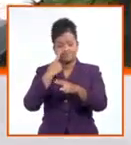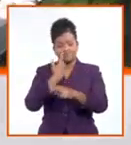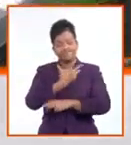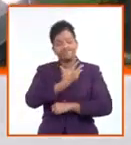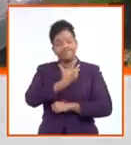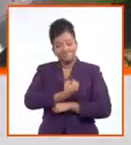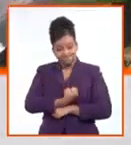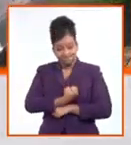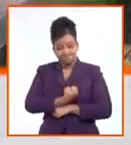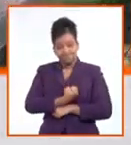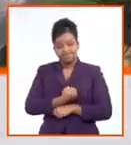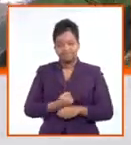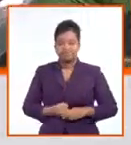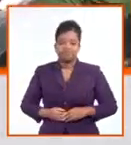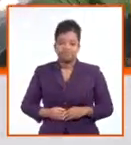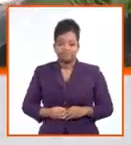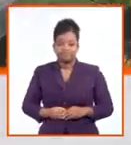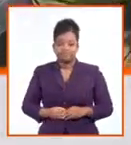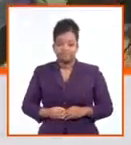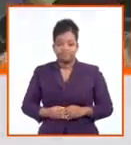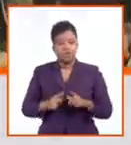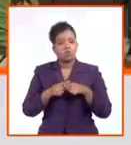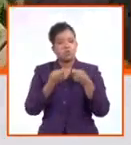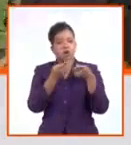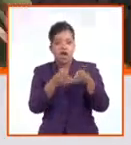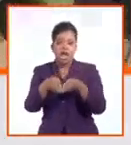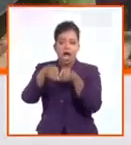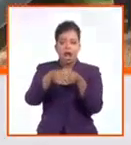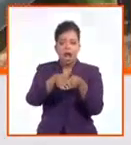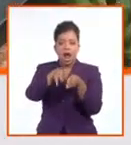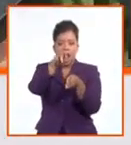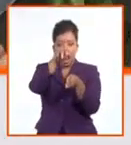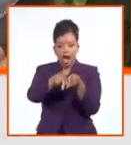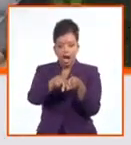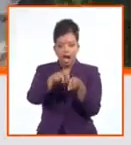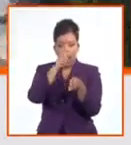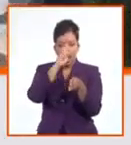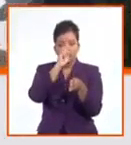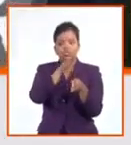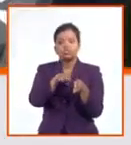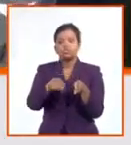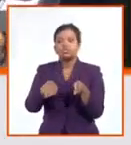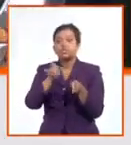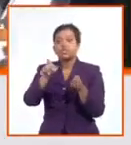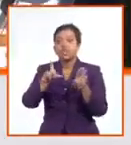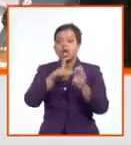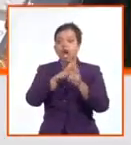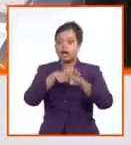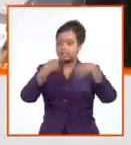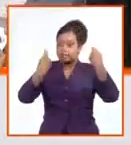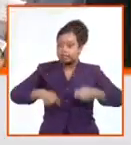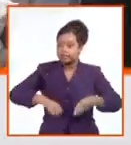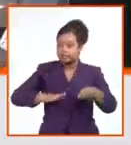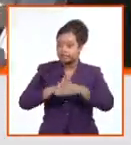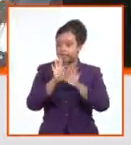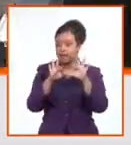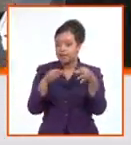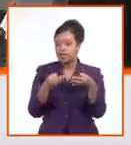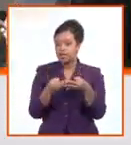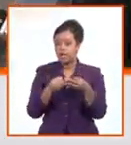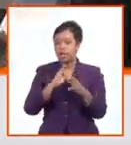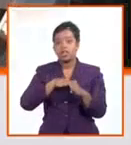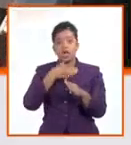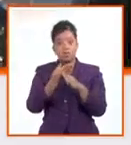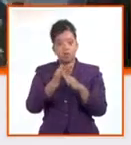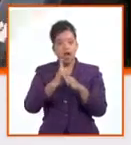han ocurrido. Es la presencia de niños en estas salidas ilegales, algo de lo que tendremos un material un poquito más adelante. Pero usted